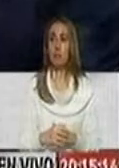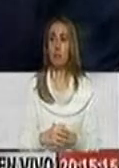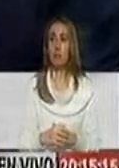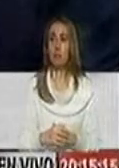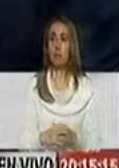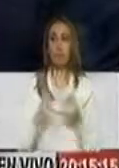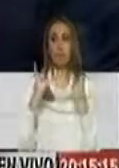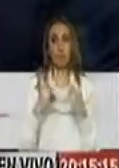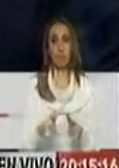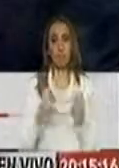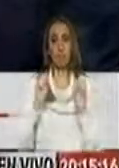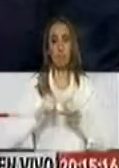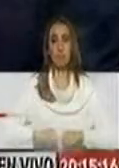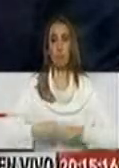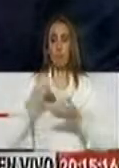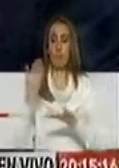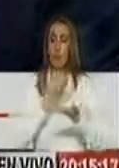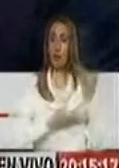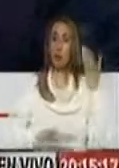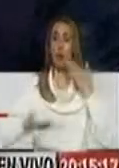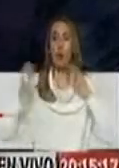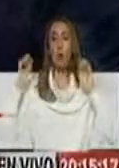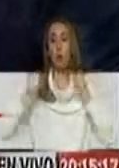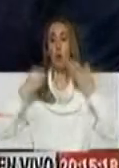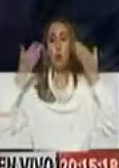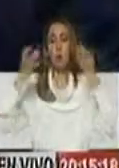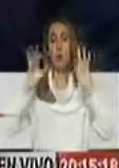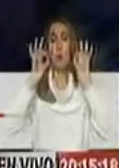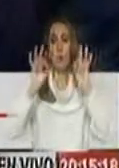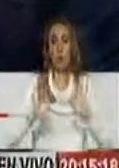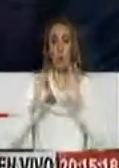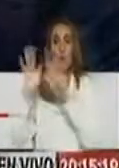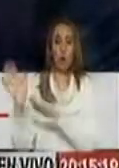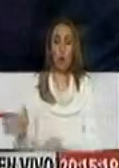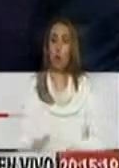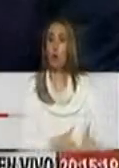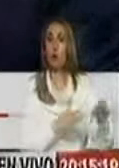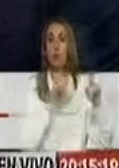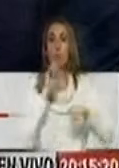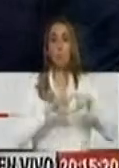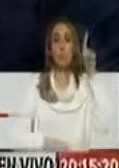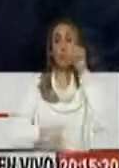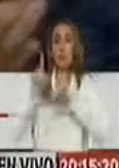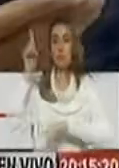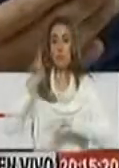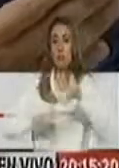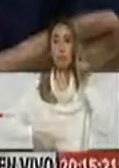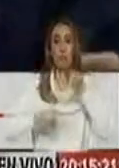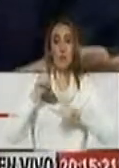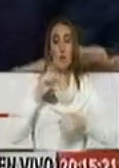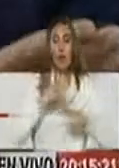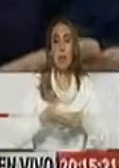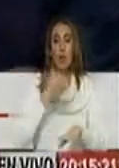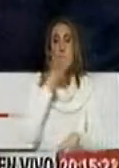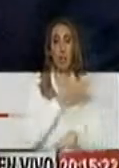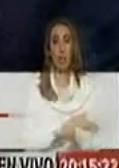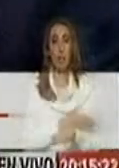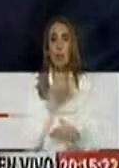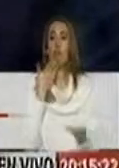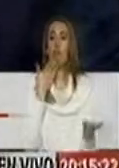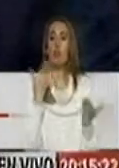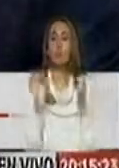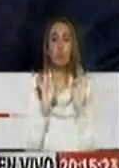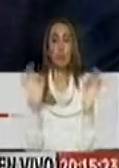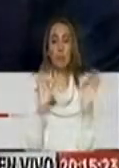Realicen las aplicaciones en la página web y puedan verificar por ellos mismos que son las condiciones vigentes, las condiciones anteriores en el mes de abril que se